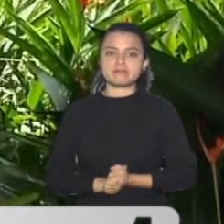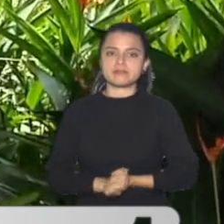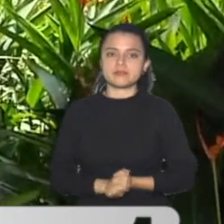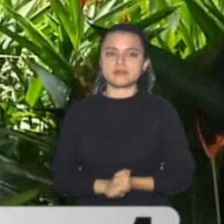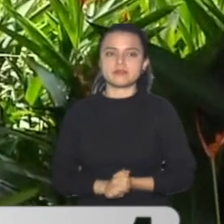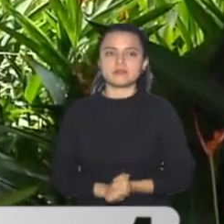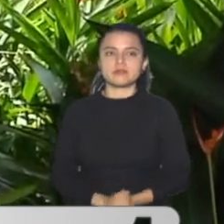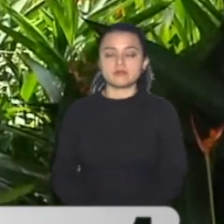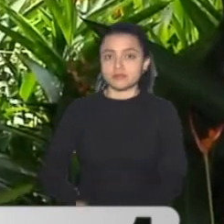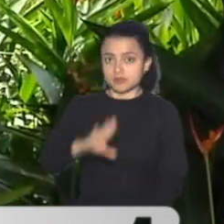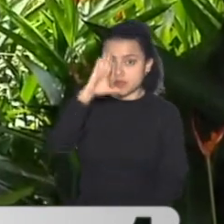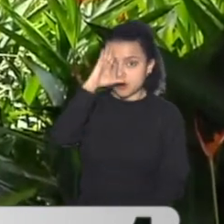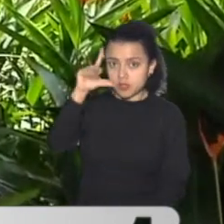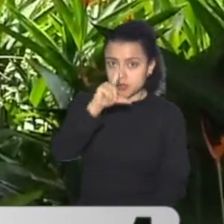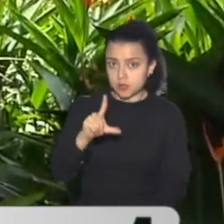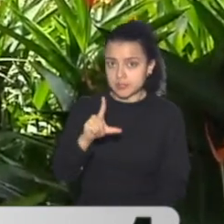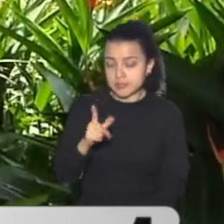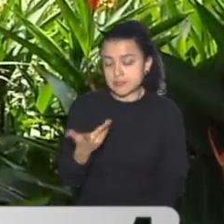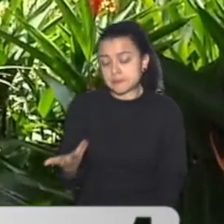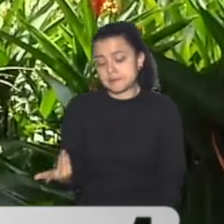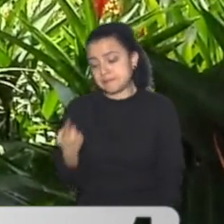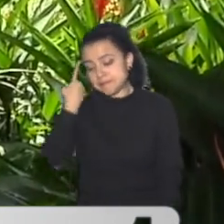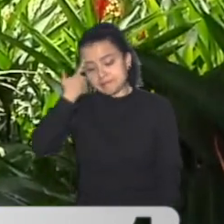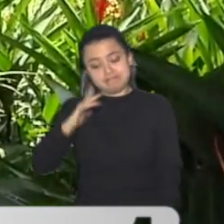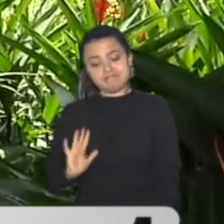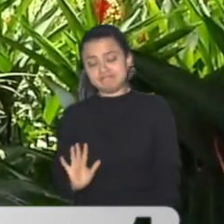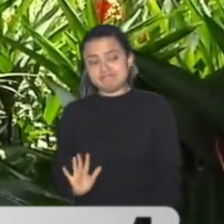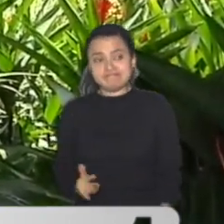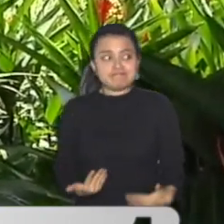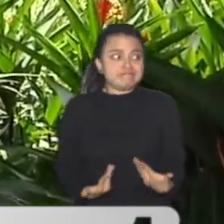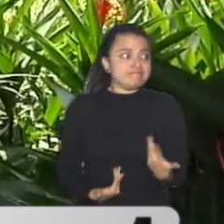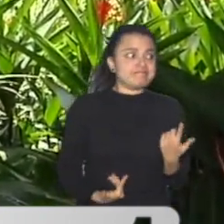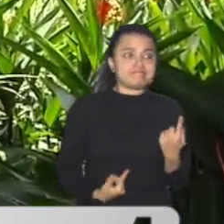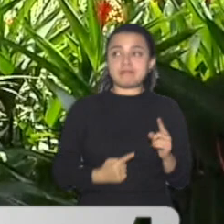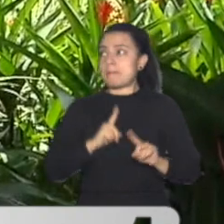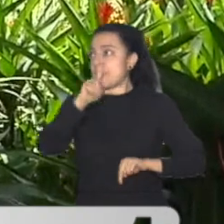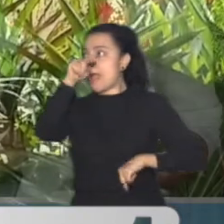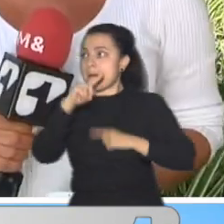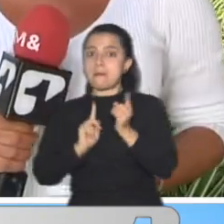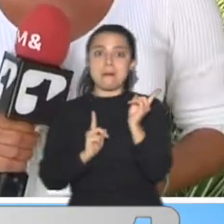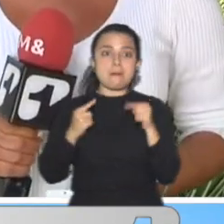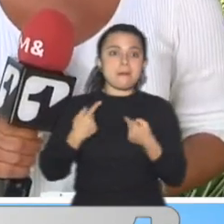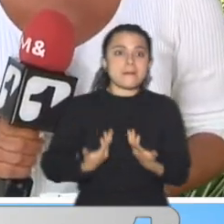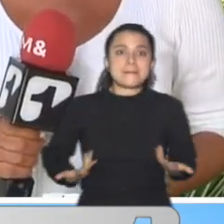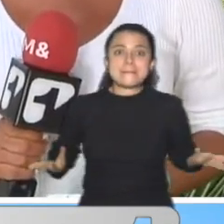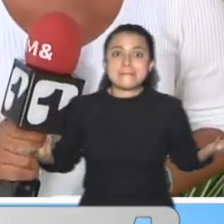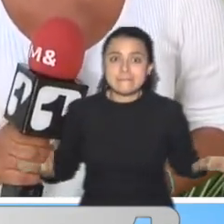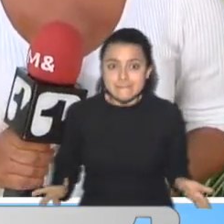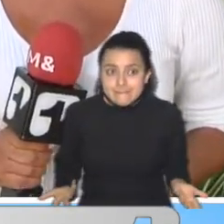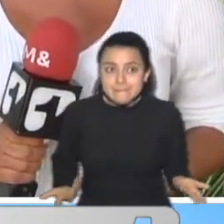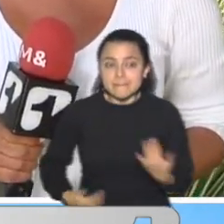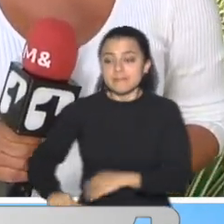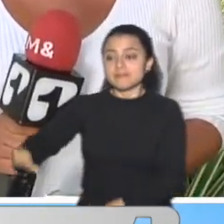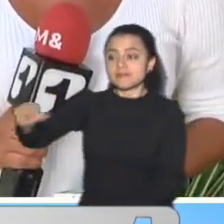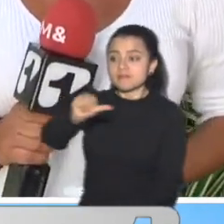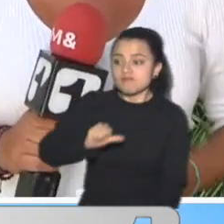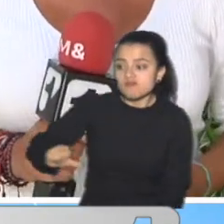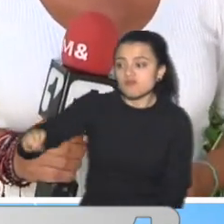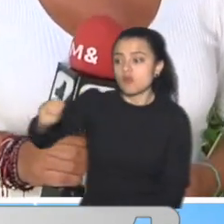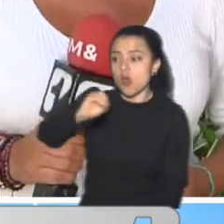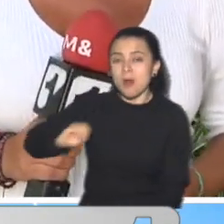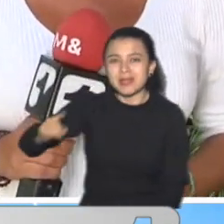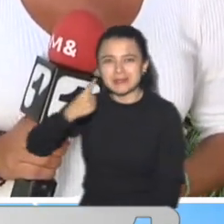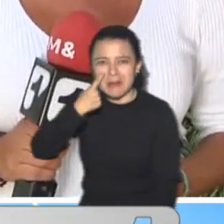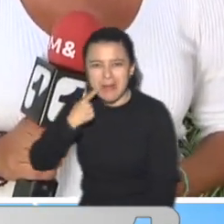hola luisa buenos días aún no se sabe hay incertidumbre tanto en los abogados como también en los padres de familia pues se ha cancelado por